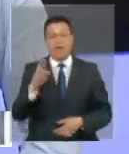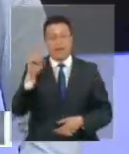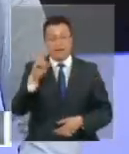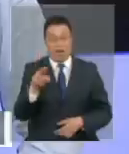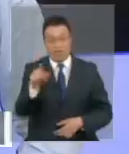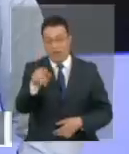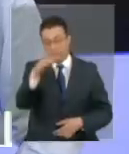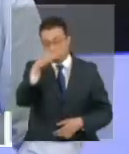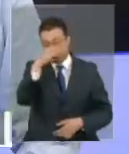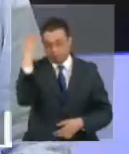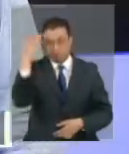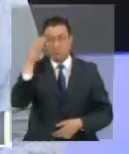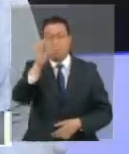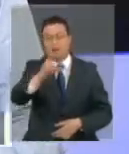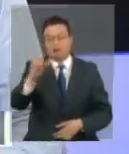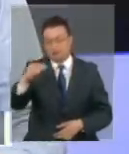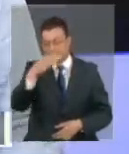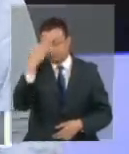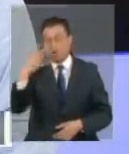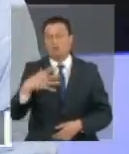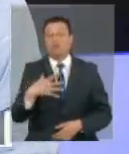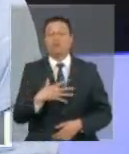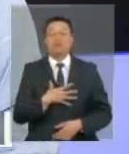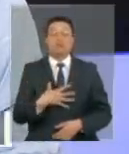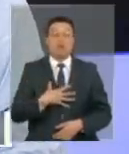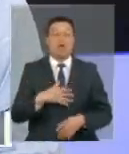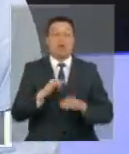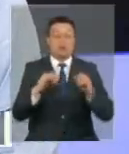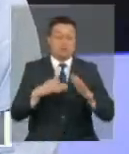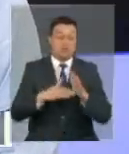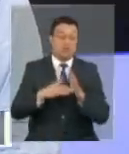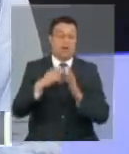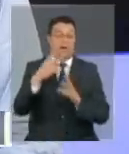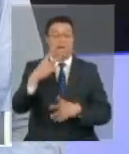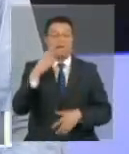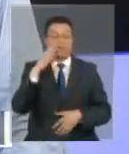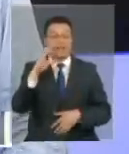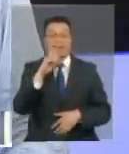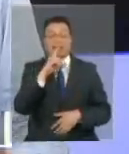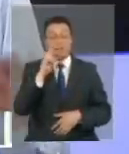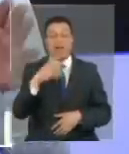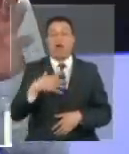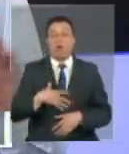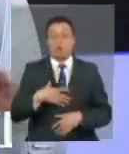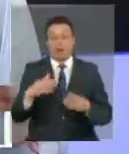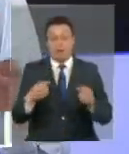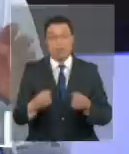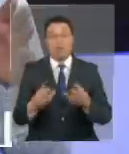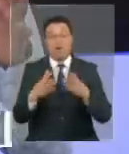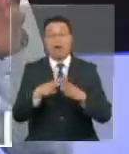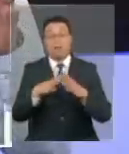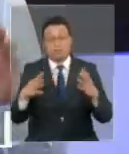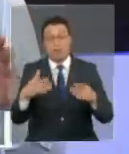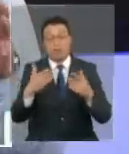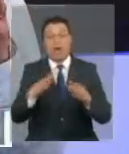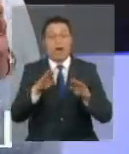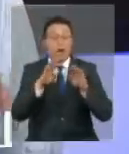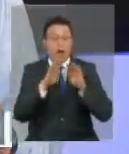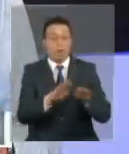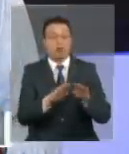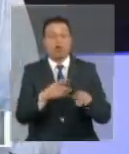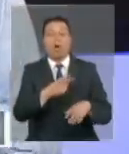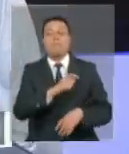Recoleta está aburrida de tanto miedo y de tantos índices de victimización. Nosotros lo que queremos es generar medios, generar apoyos